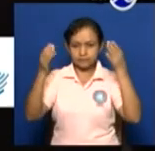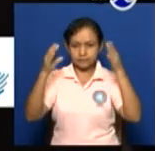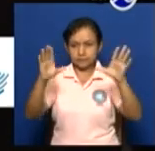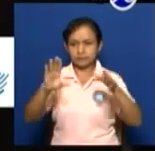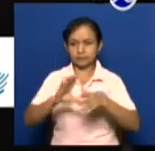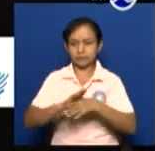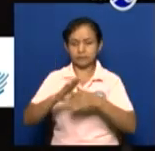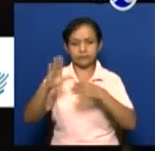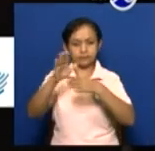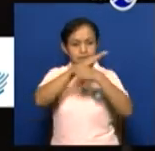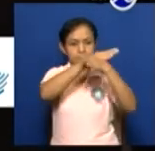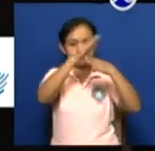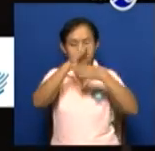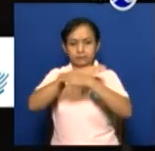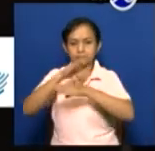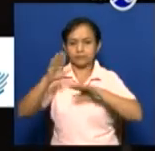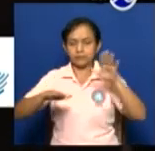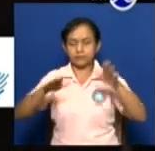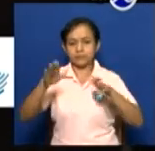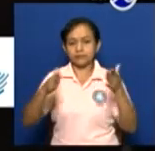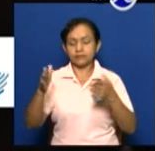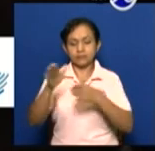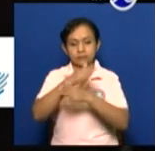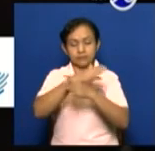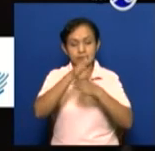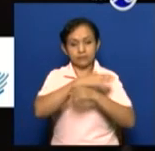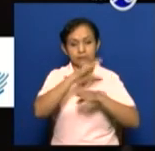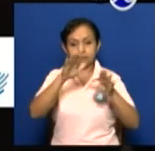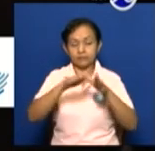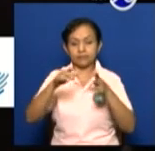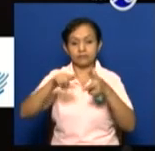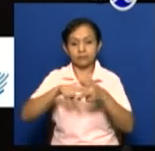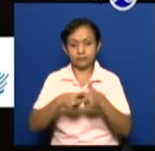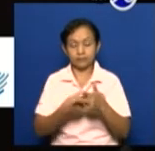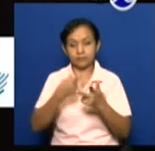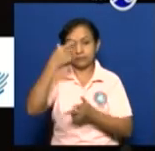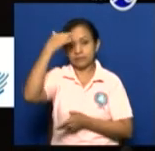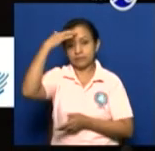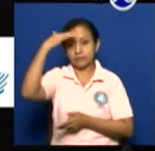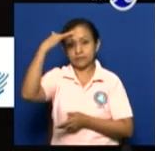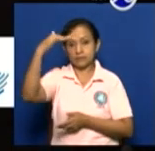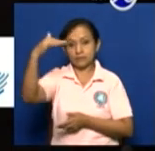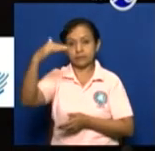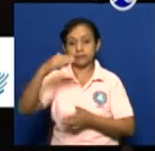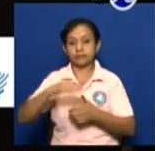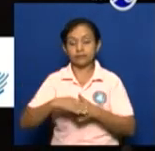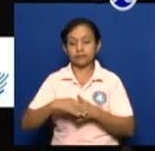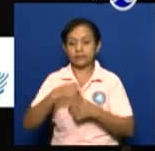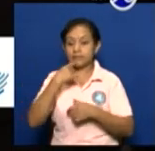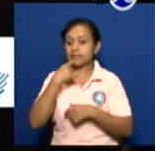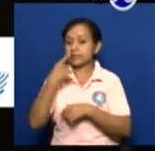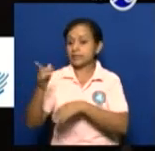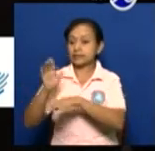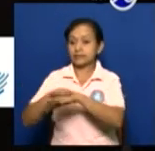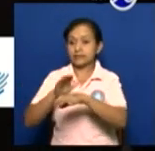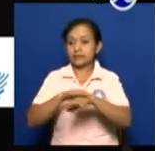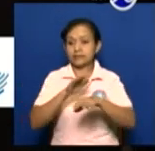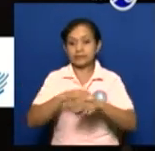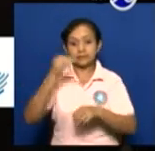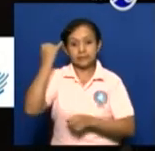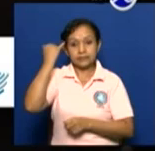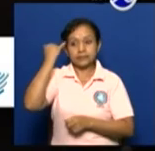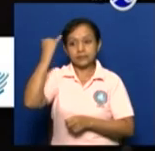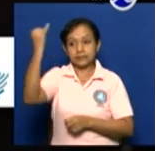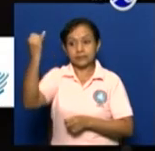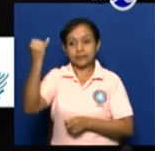y variadas y a veces contradictorias iniciativas mexicanas le incitan a llevar aquellas ideas